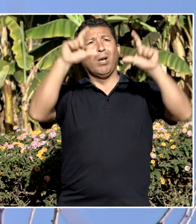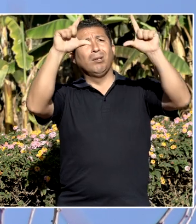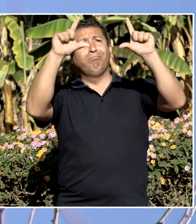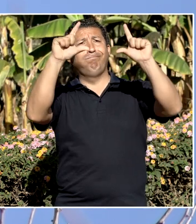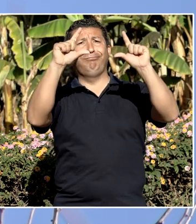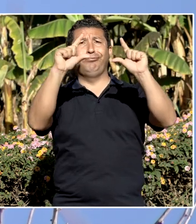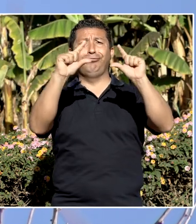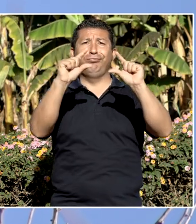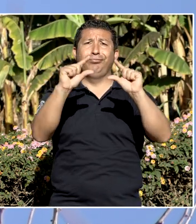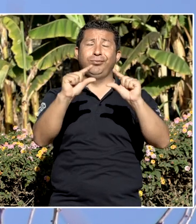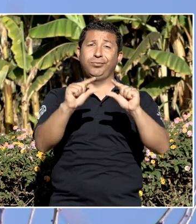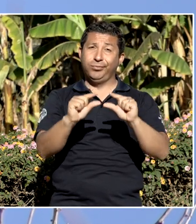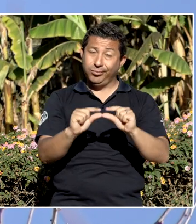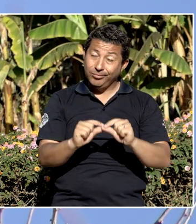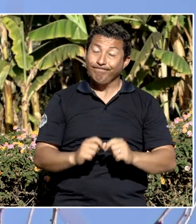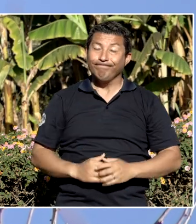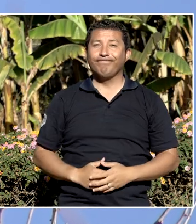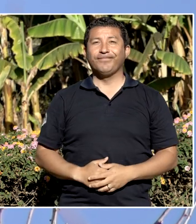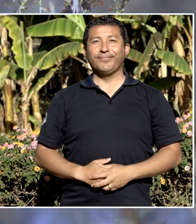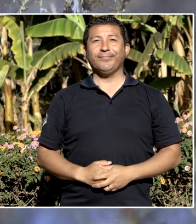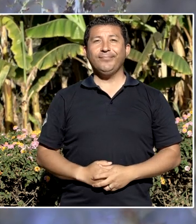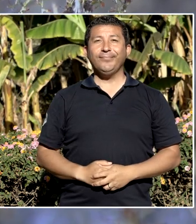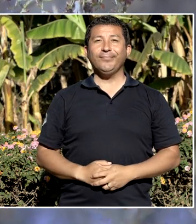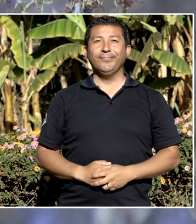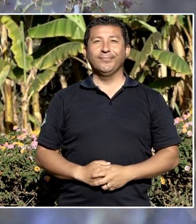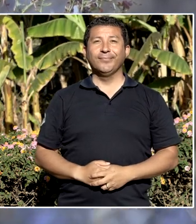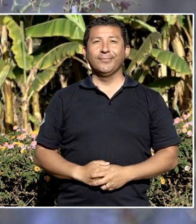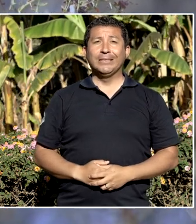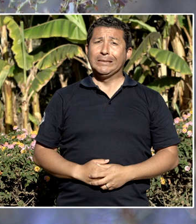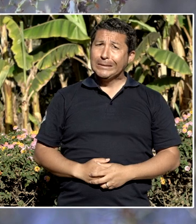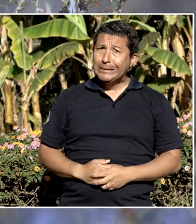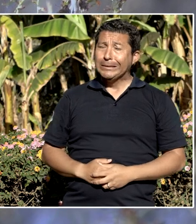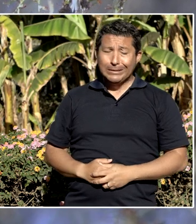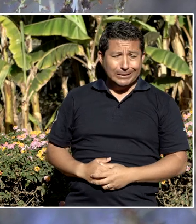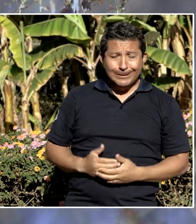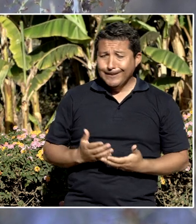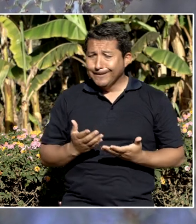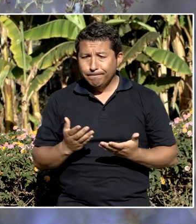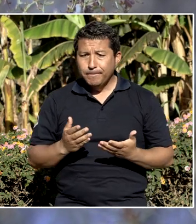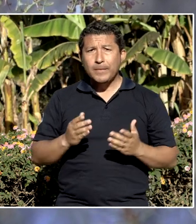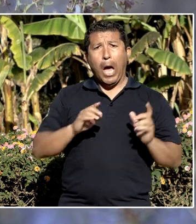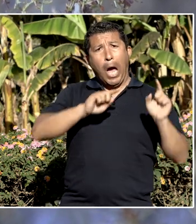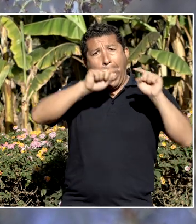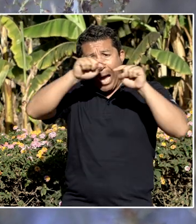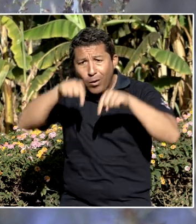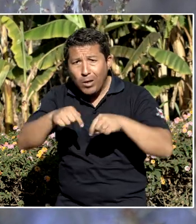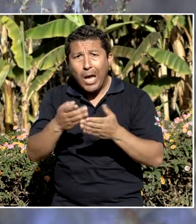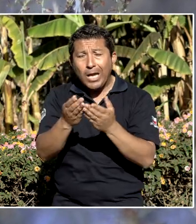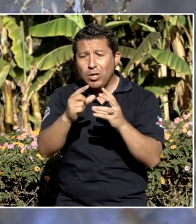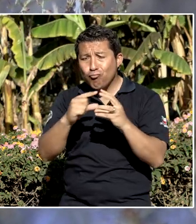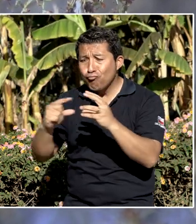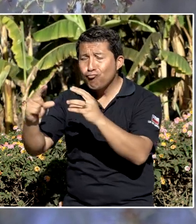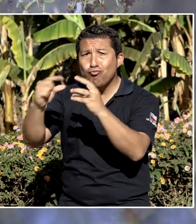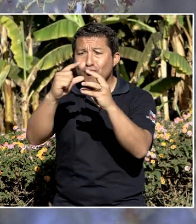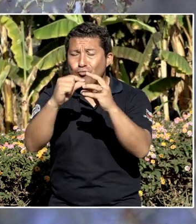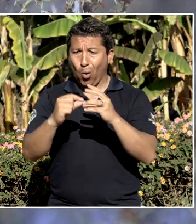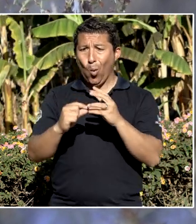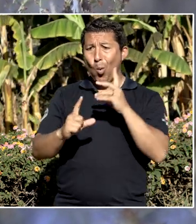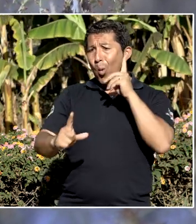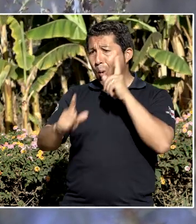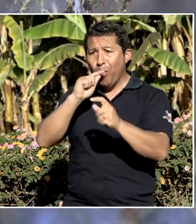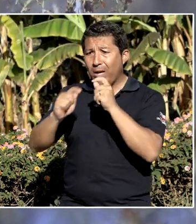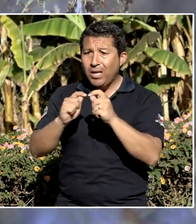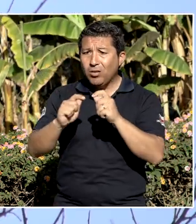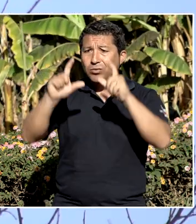ha reducido drásticamente su población lamentablemente hoy se encuentra en peligro de